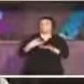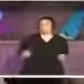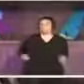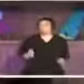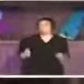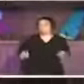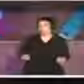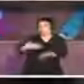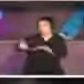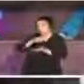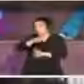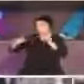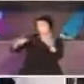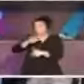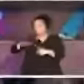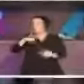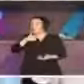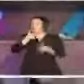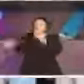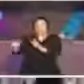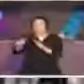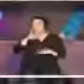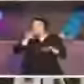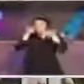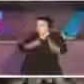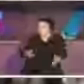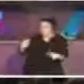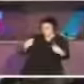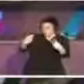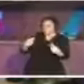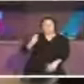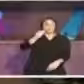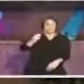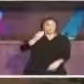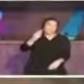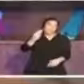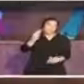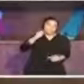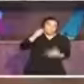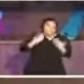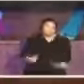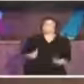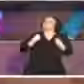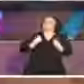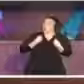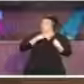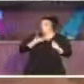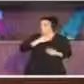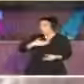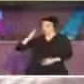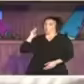millones mamados y ahora asustados, muy acomodados, se ven en el banco de los acusados. Oh, porque